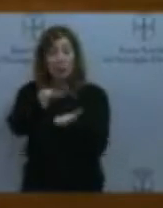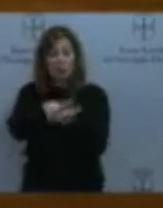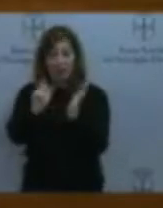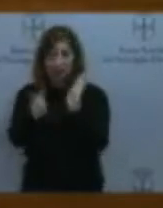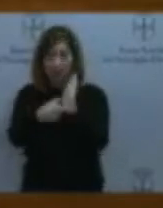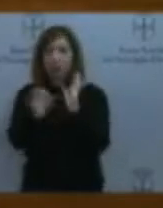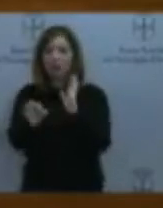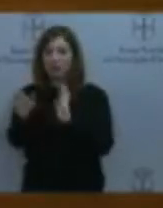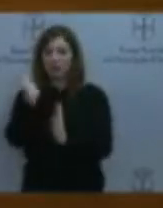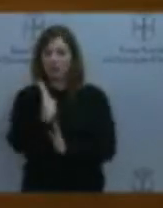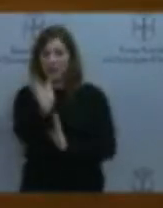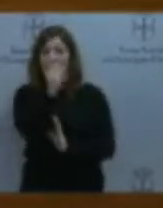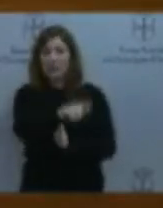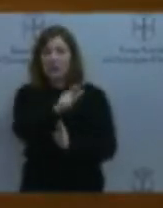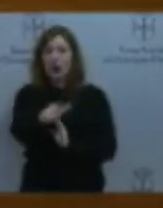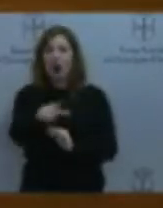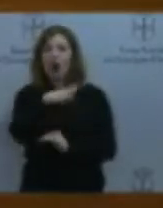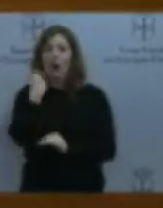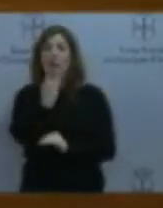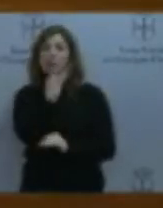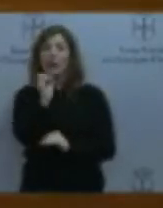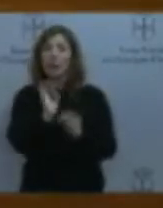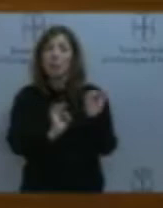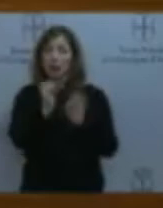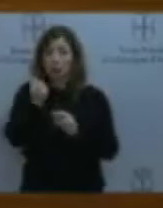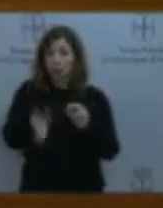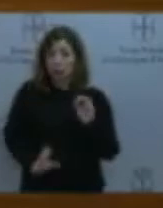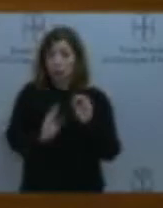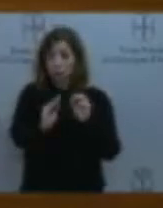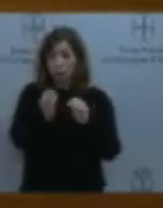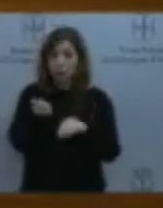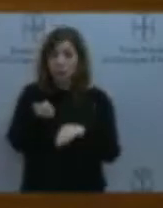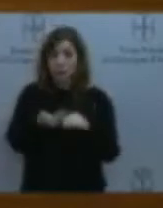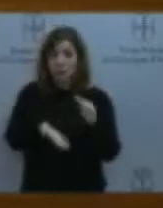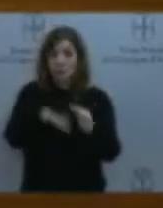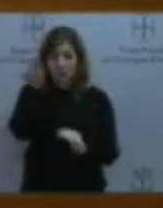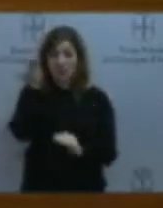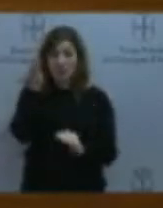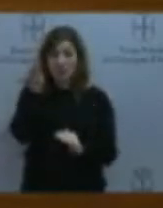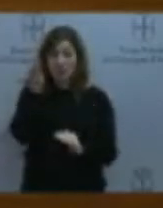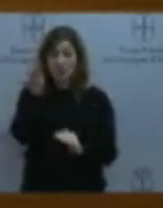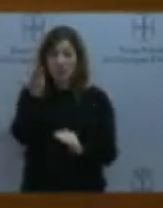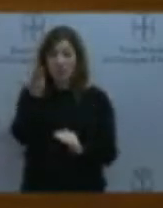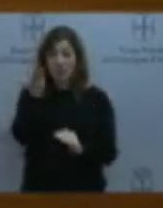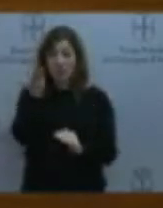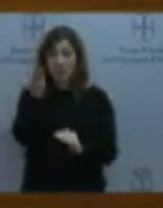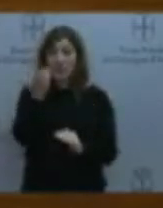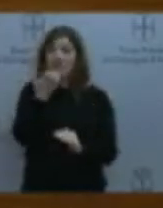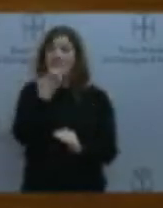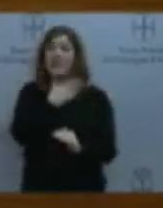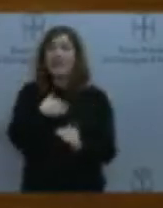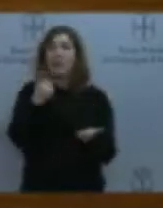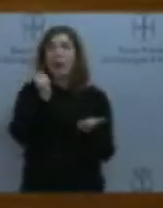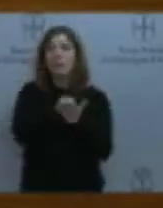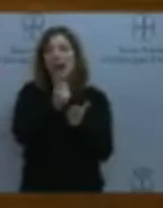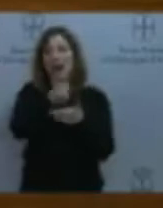hasta esos jóvenes que tienen que dedicar más del 40% de su salario, aquellos menos de 30 años que tienen que dedicar más del 30% de su salario si se quieren pagar un alquiler.